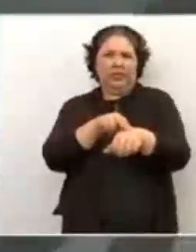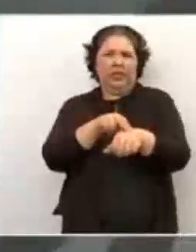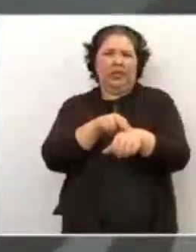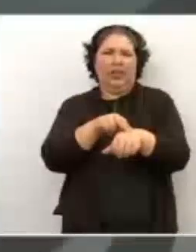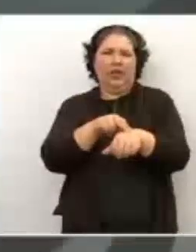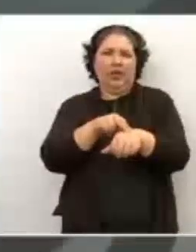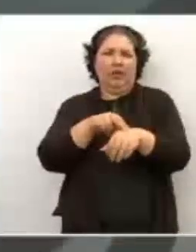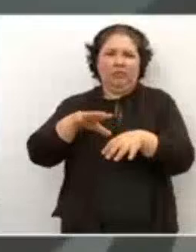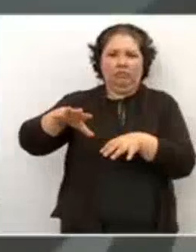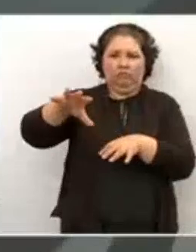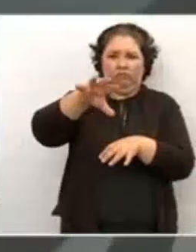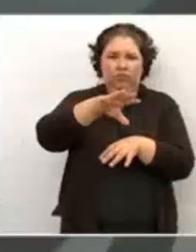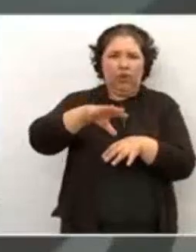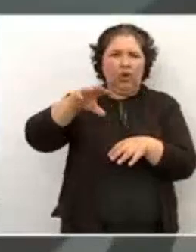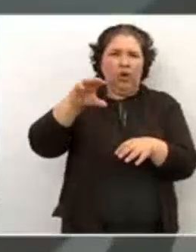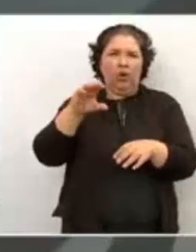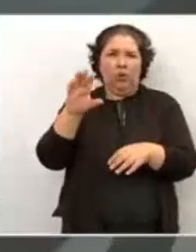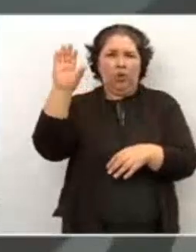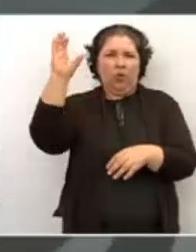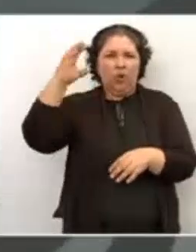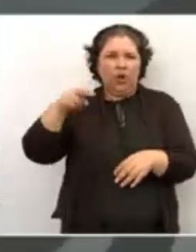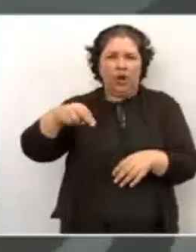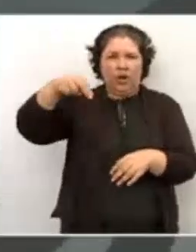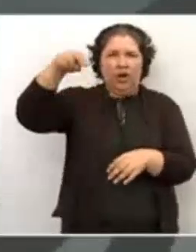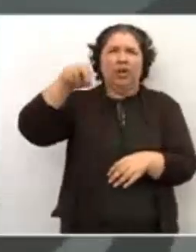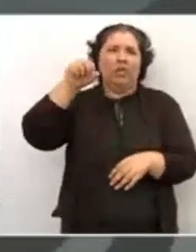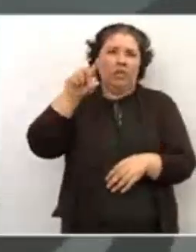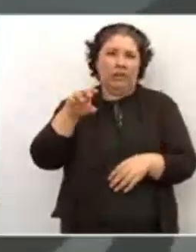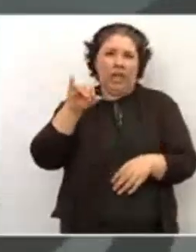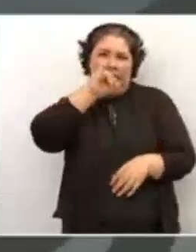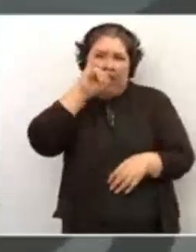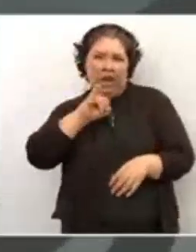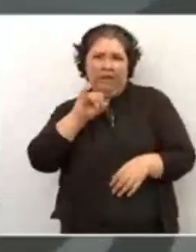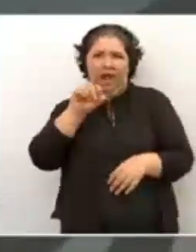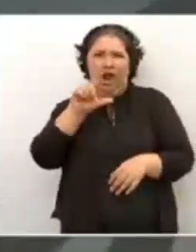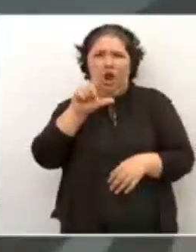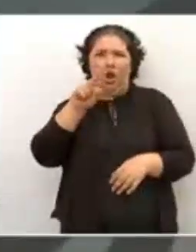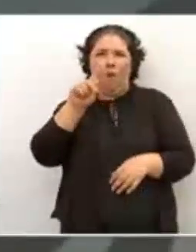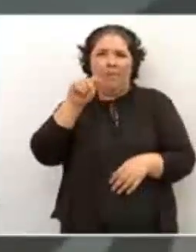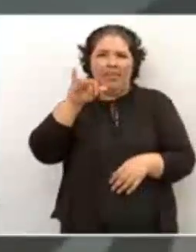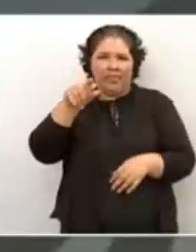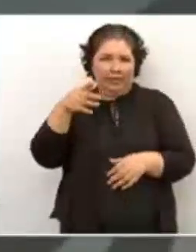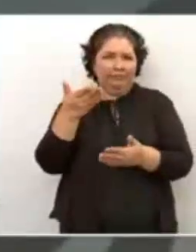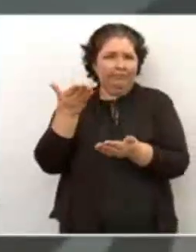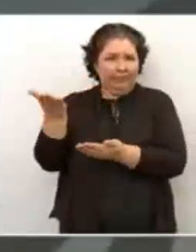de la región de Culiacán Norte, también por nuestra jefa Lupita, aquí presente.